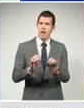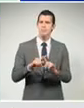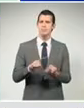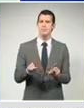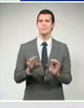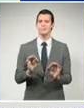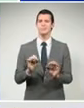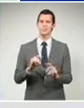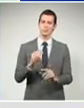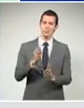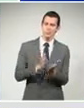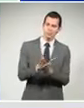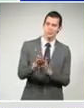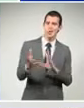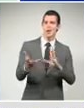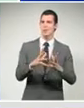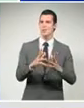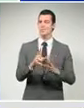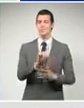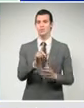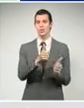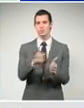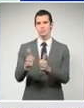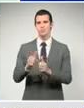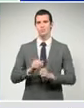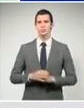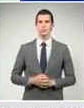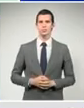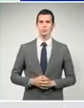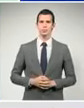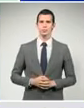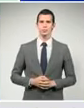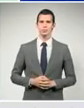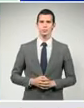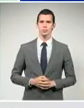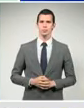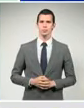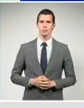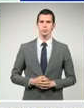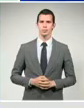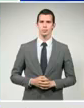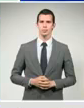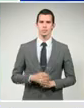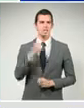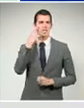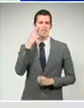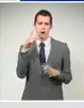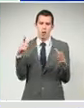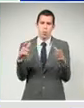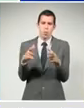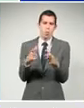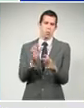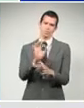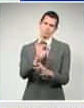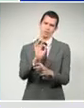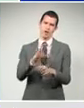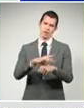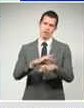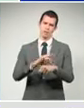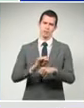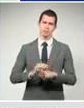acciones, pero de todas formas no ha logrado una reducción en cuanto a la transmisión de este